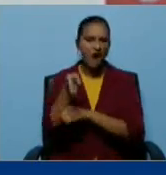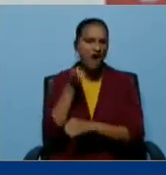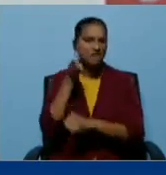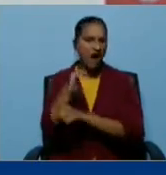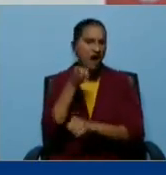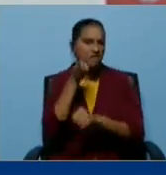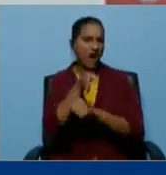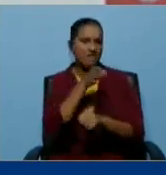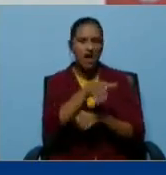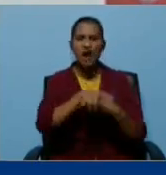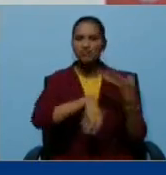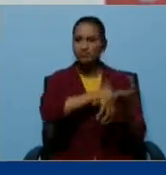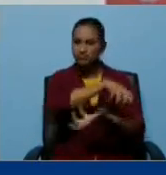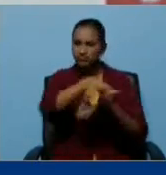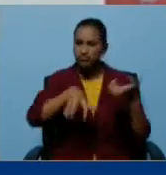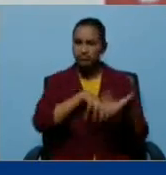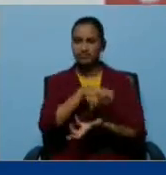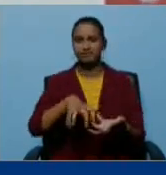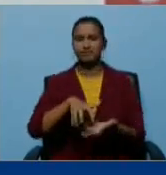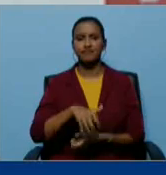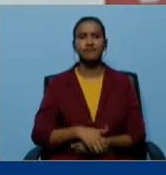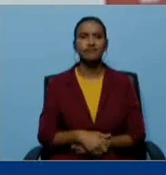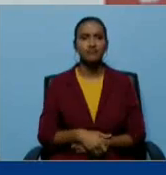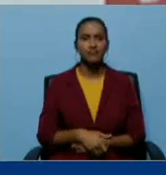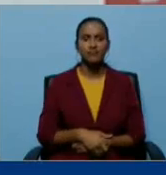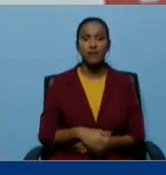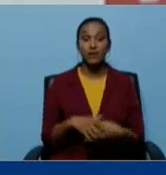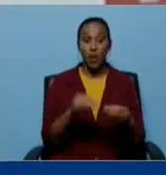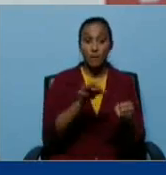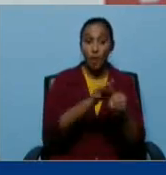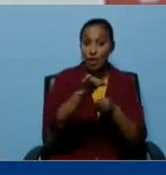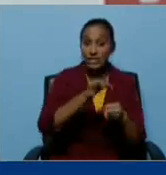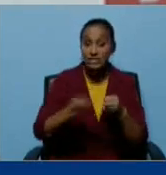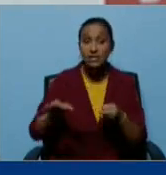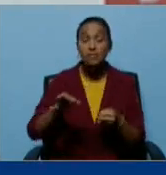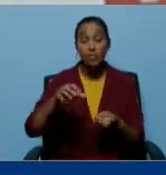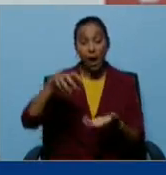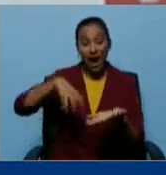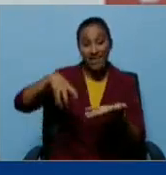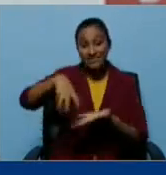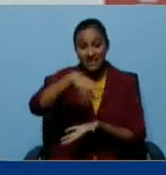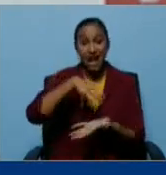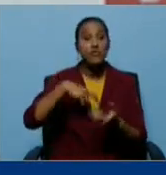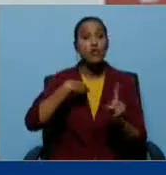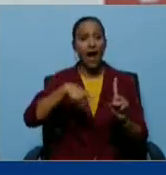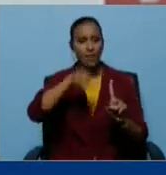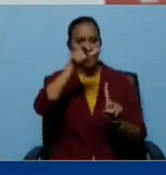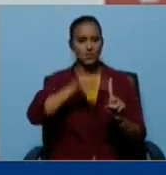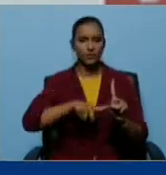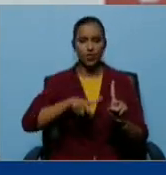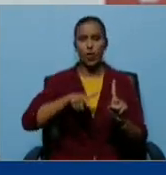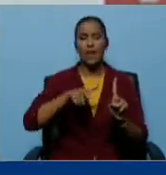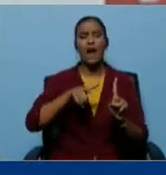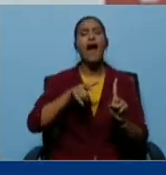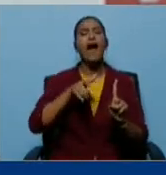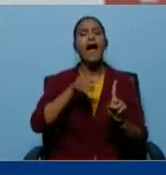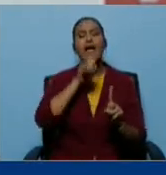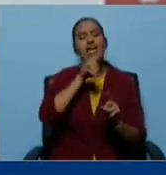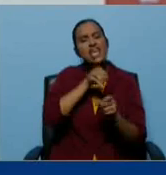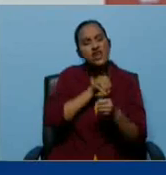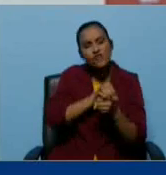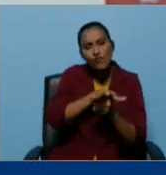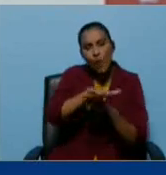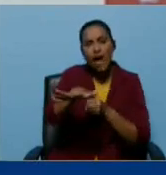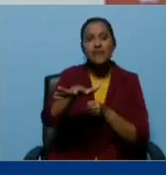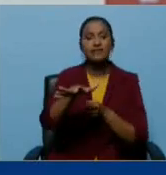porque en cada municipio del país, en cada estado, hay influencers, gente que